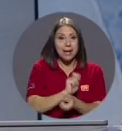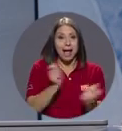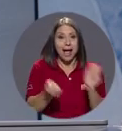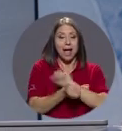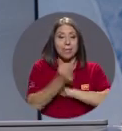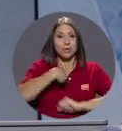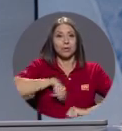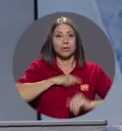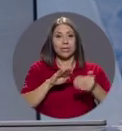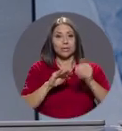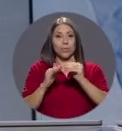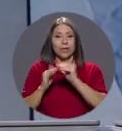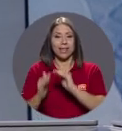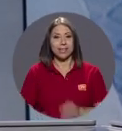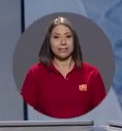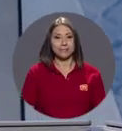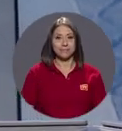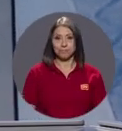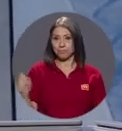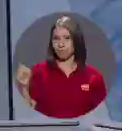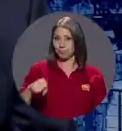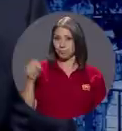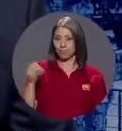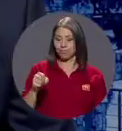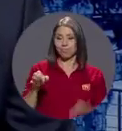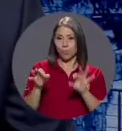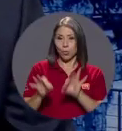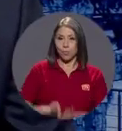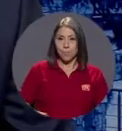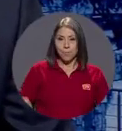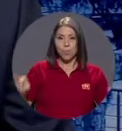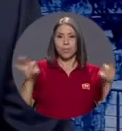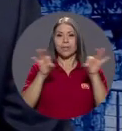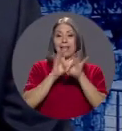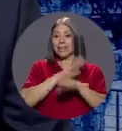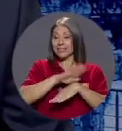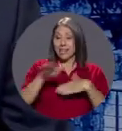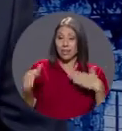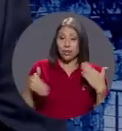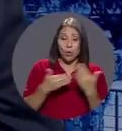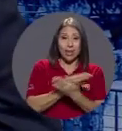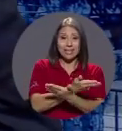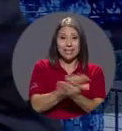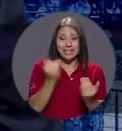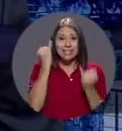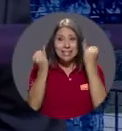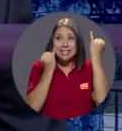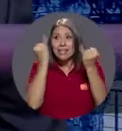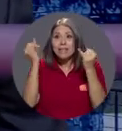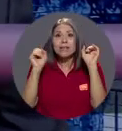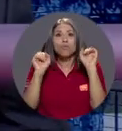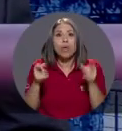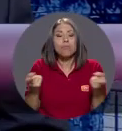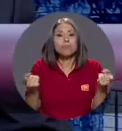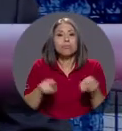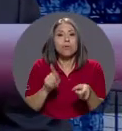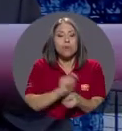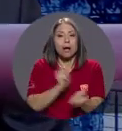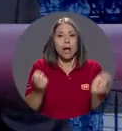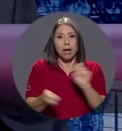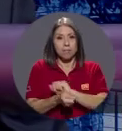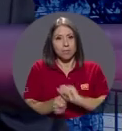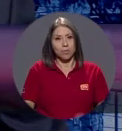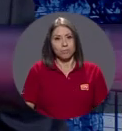nuestras comunidades. Sí, lo importante de esto es que todas esas iniciativas produzcan un